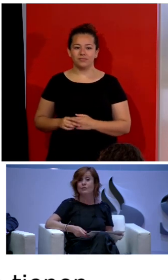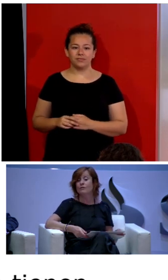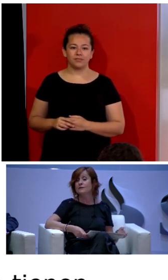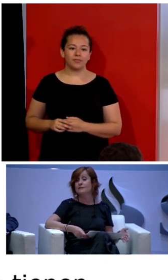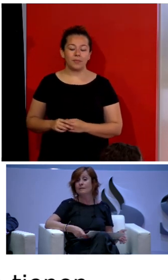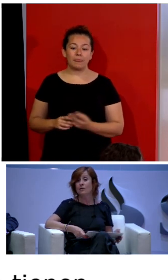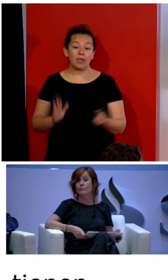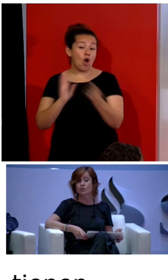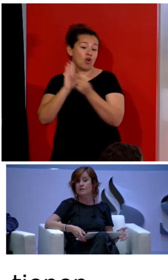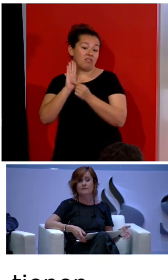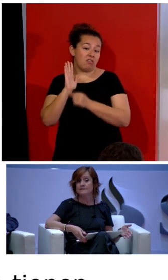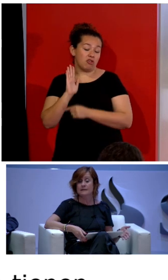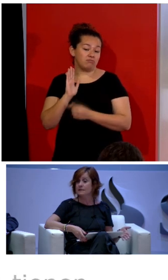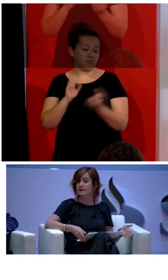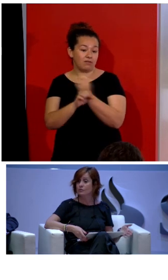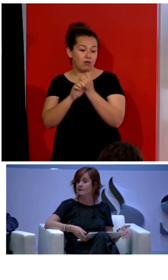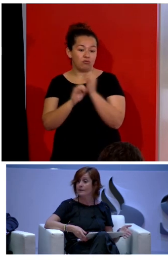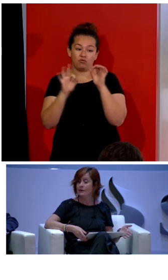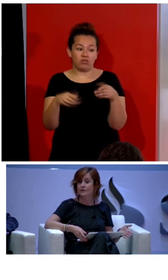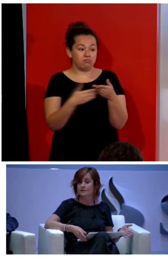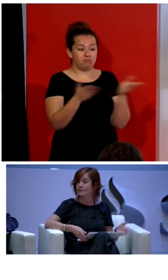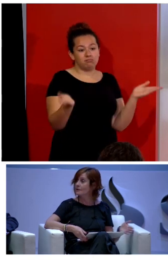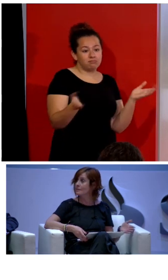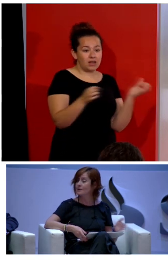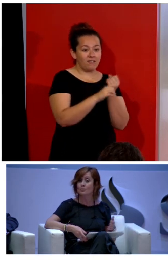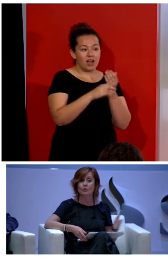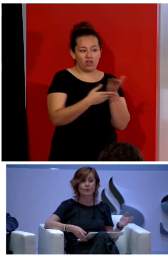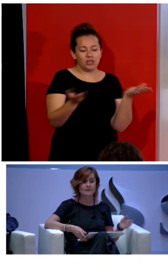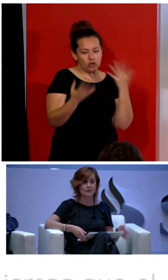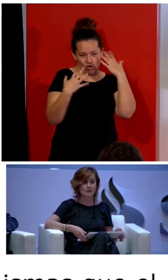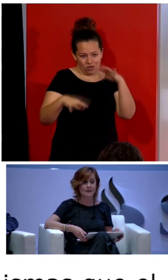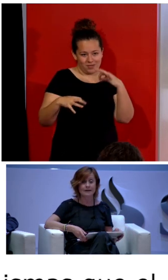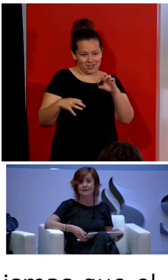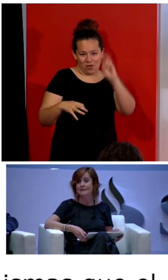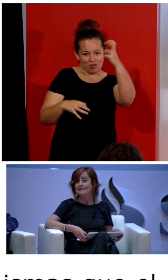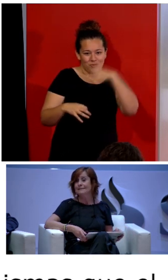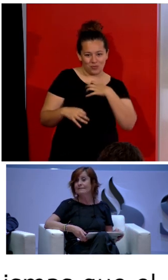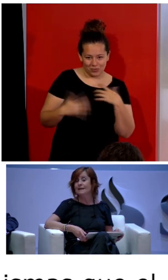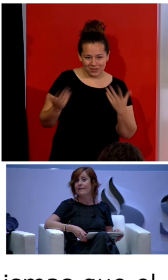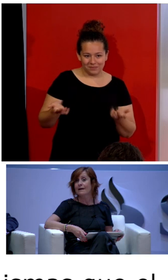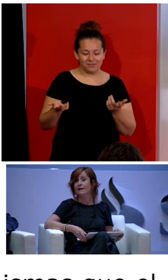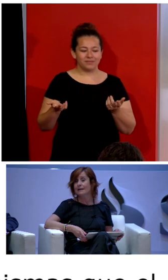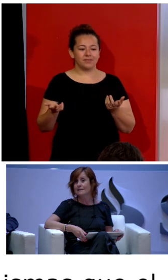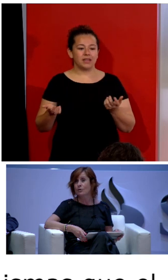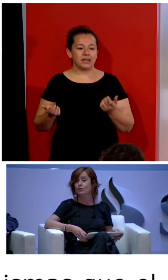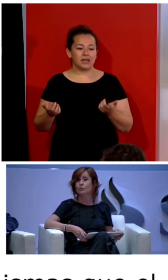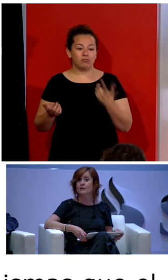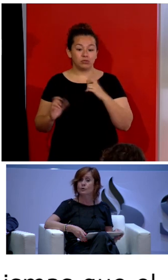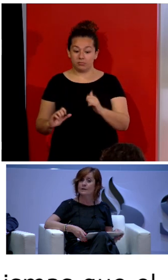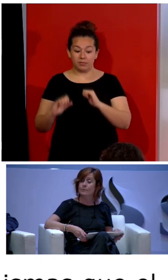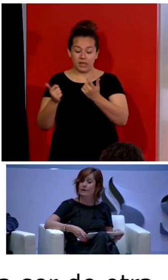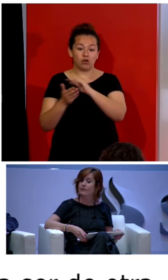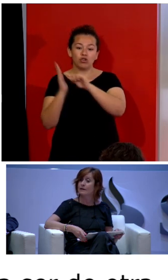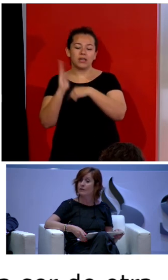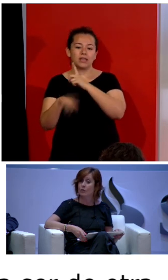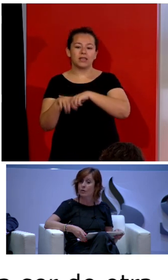Las condiciones de trabajo pues son las mismas que las del resto de trabajadores, evidentemente, como no podía ser de otra manera. De entrada, ingresan con un contrato a